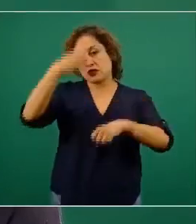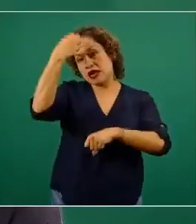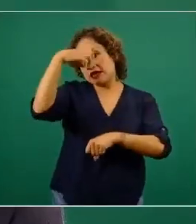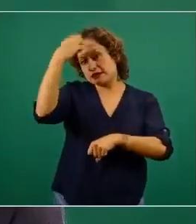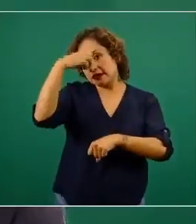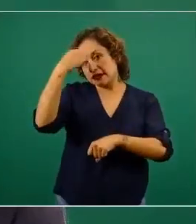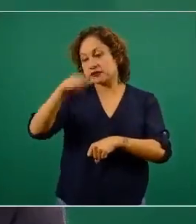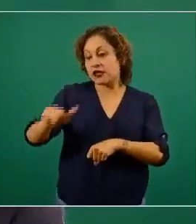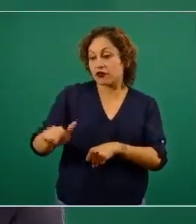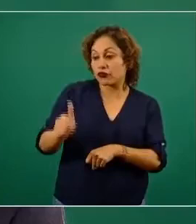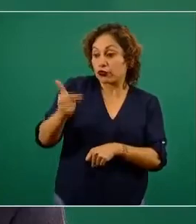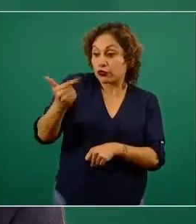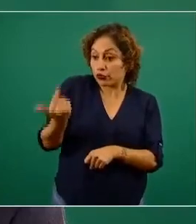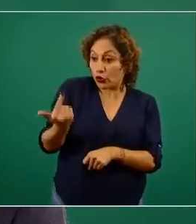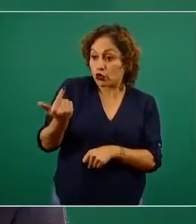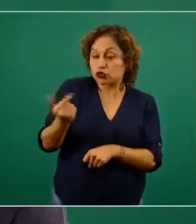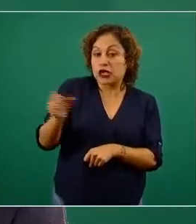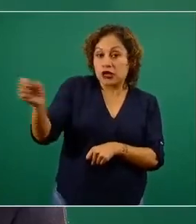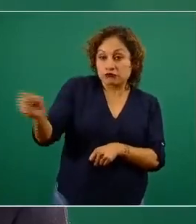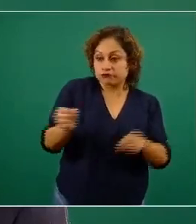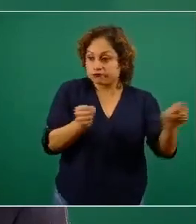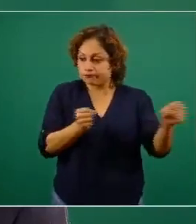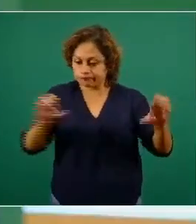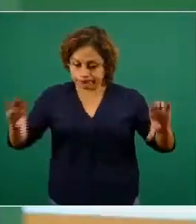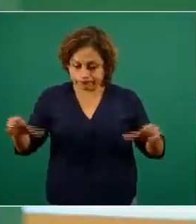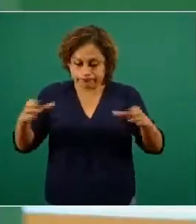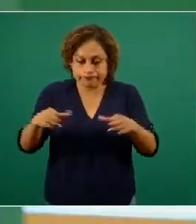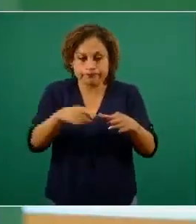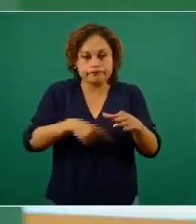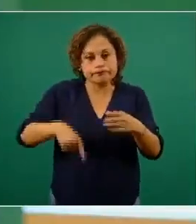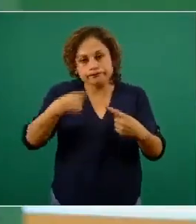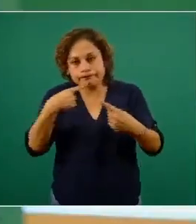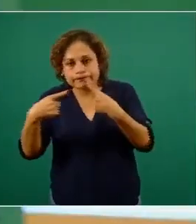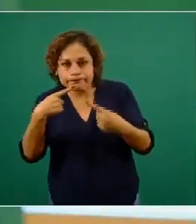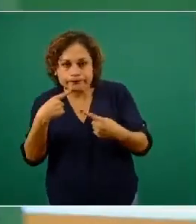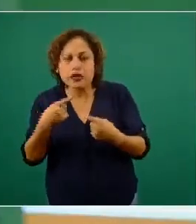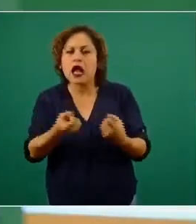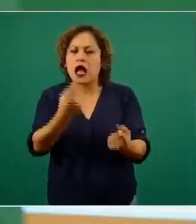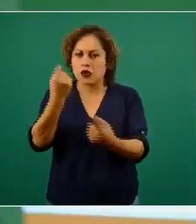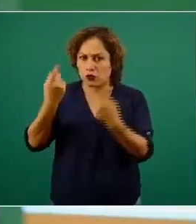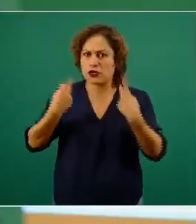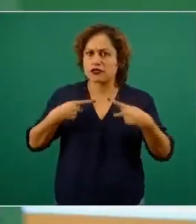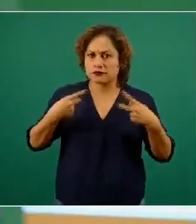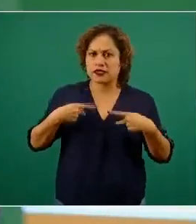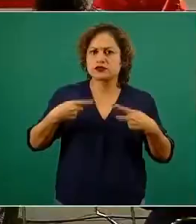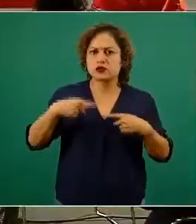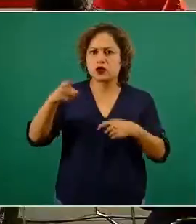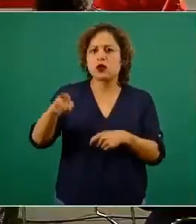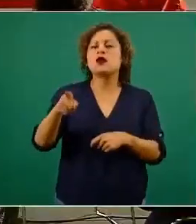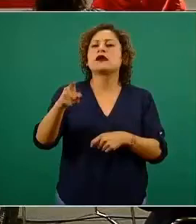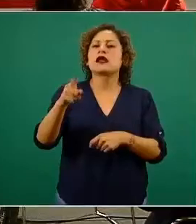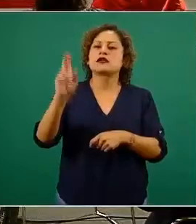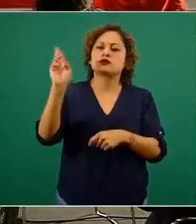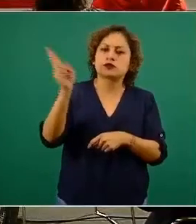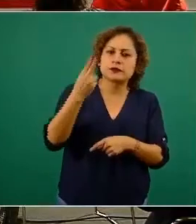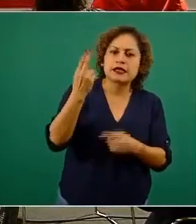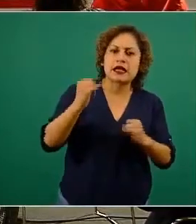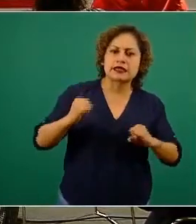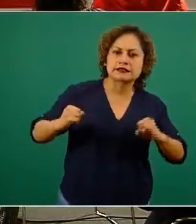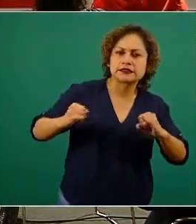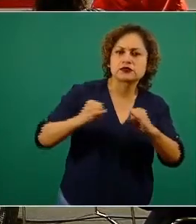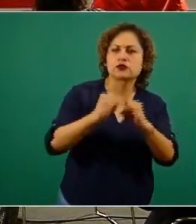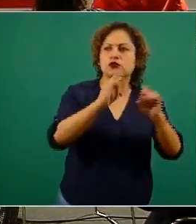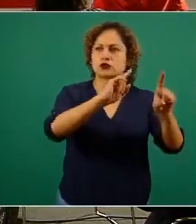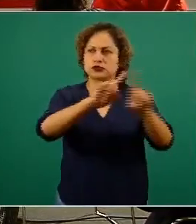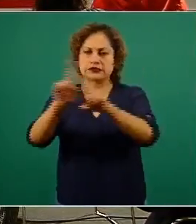personas, algunas de ellas presidentes y presidentas de los colegios profesionales, ya sea regionales o nacionales,